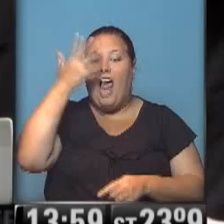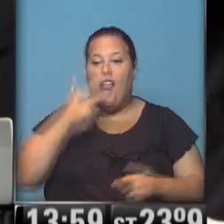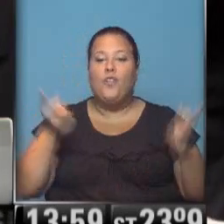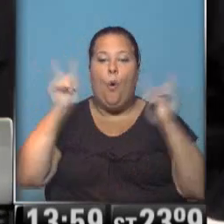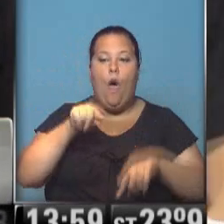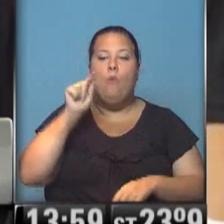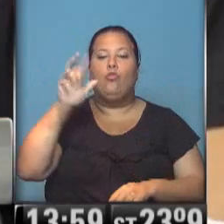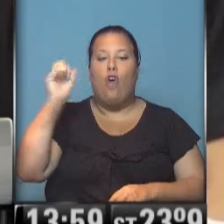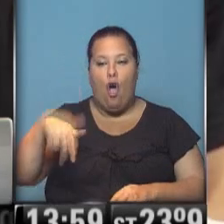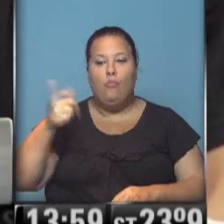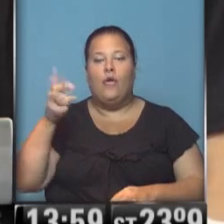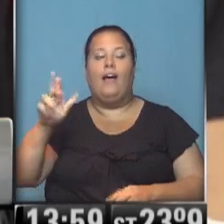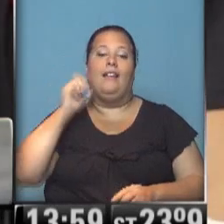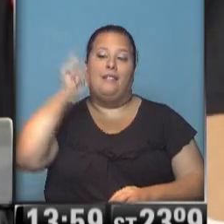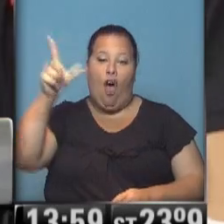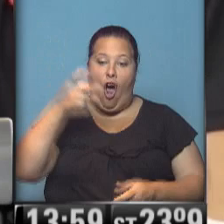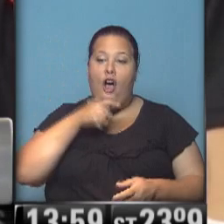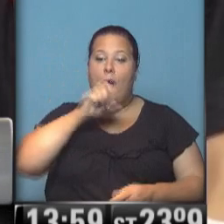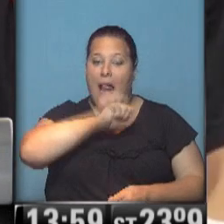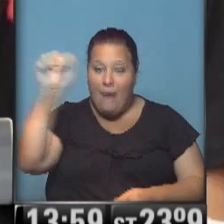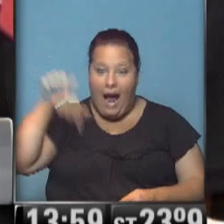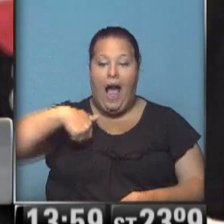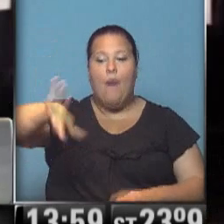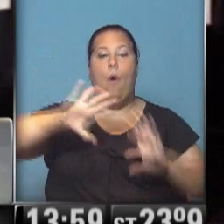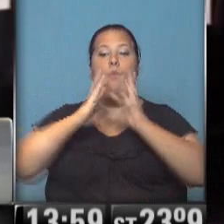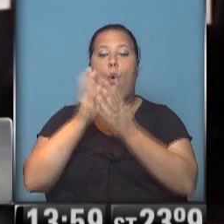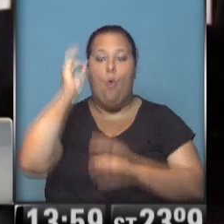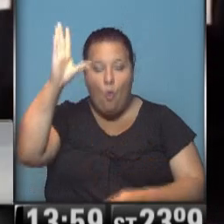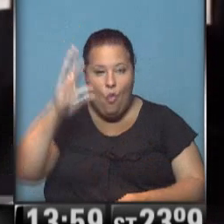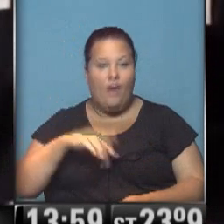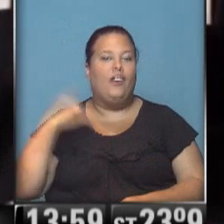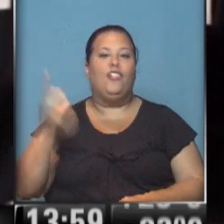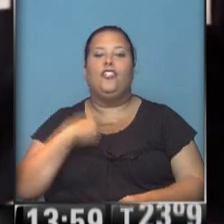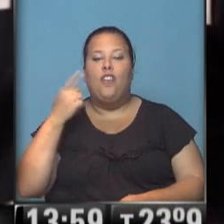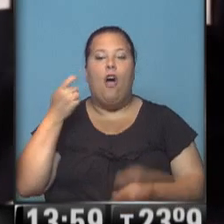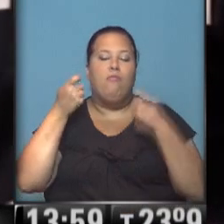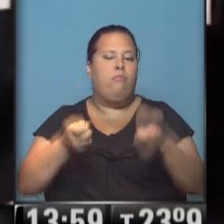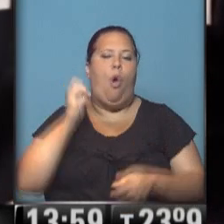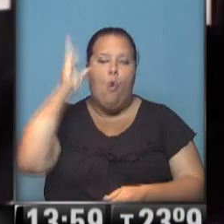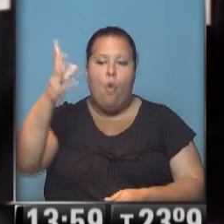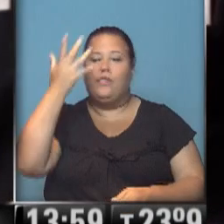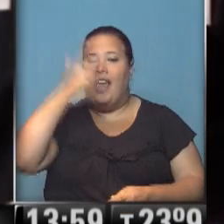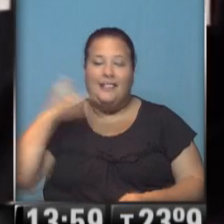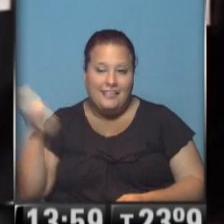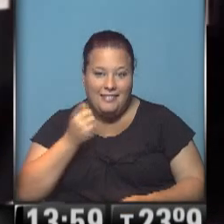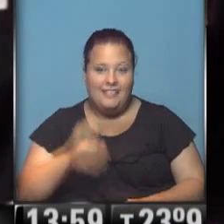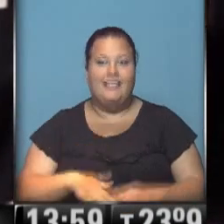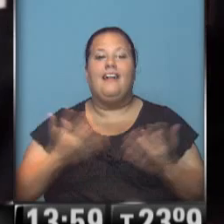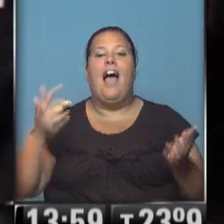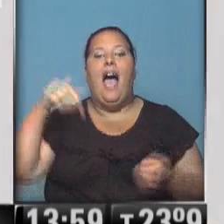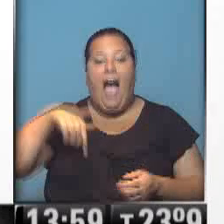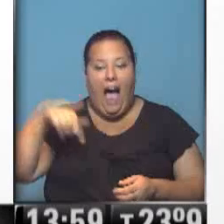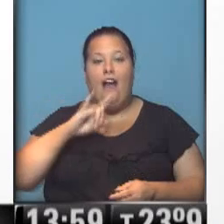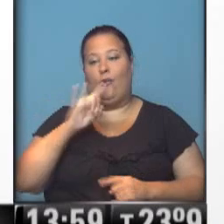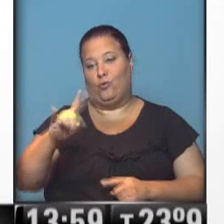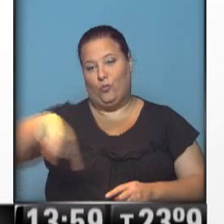sanlorenzovuelve.com.ar. Gracias a Dios pudimos conseguir la Libertadora, ahora vamos a jugar el Mundial del Club y bueno. Dejamos todo por el club, por San Lorenzo, así que ahora es momento